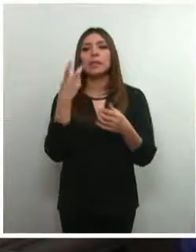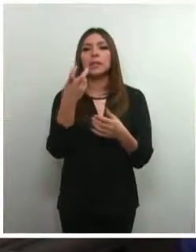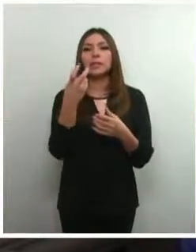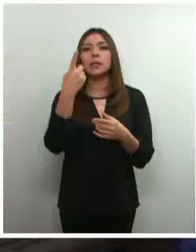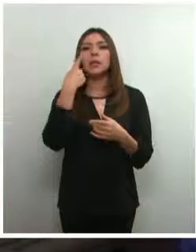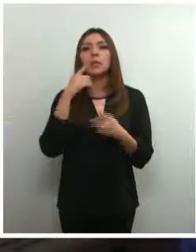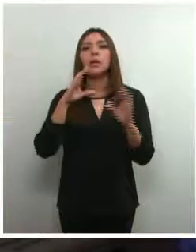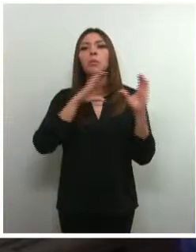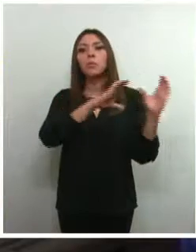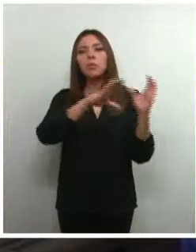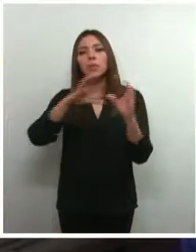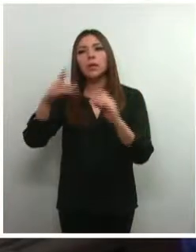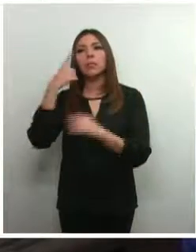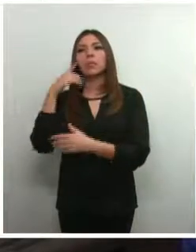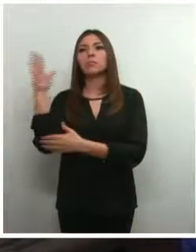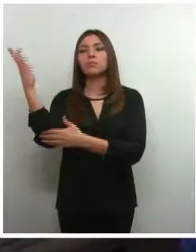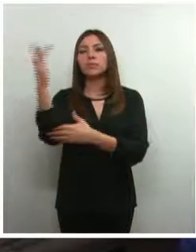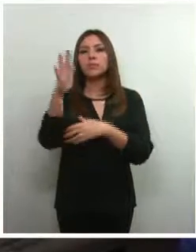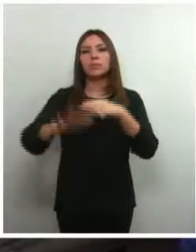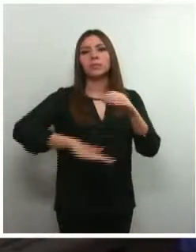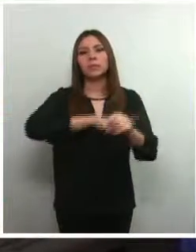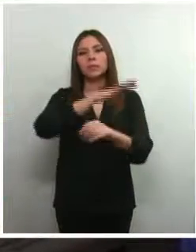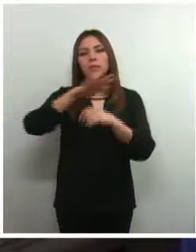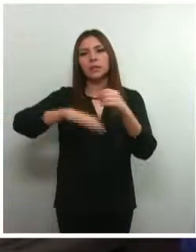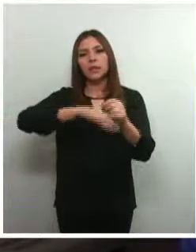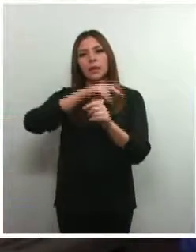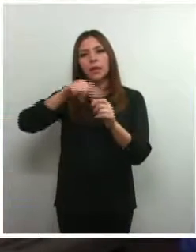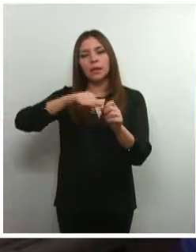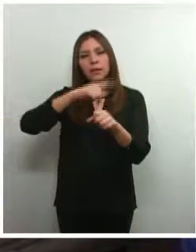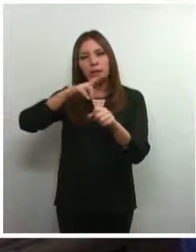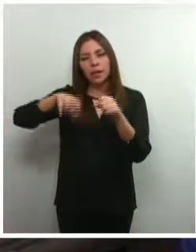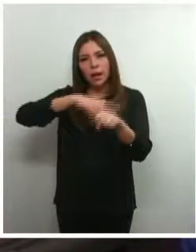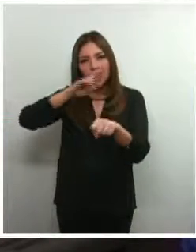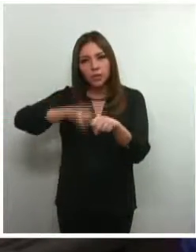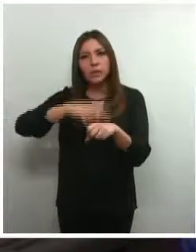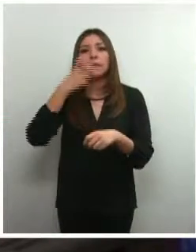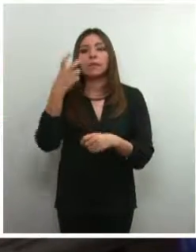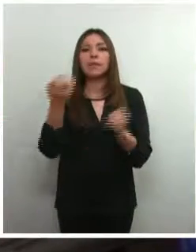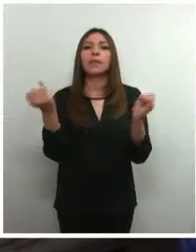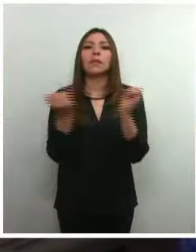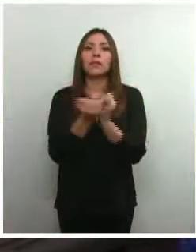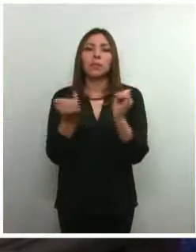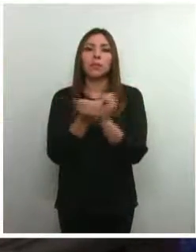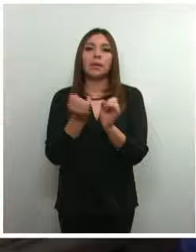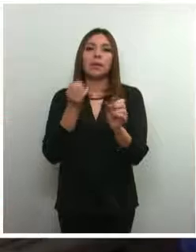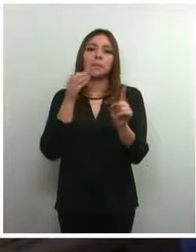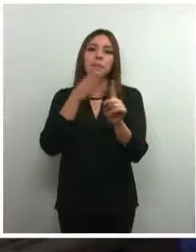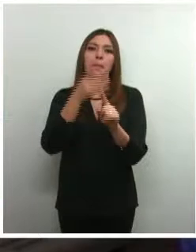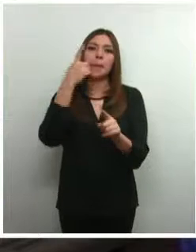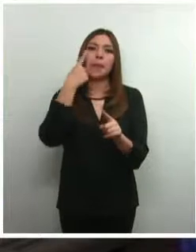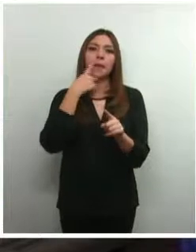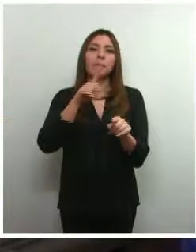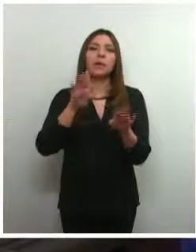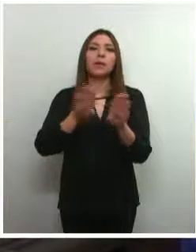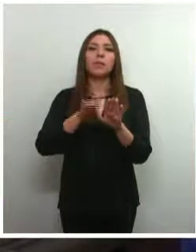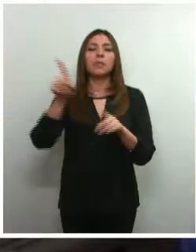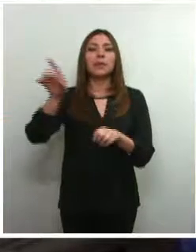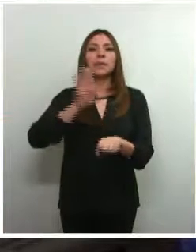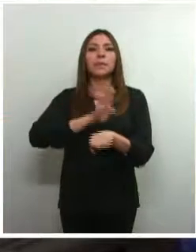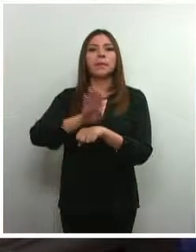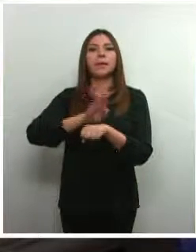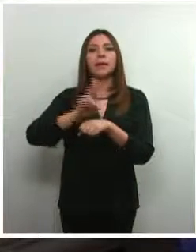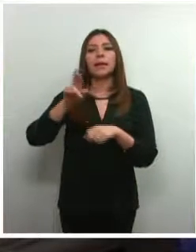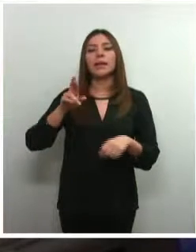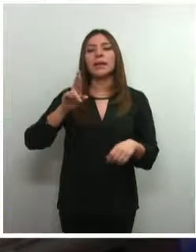ecológica del ambiente. Asimismo, se incorpora el principio personalizador de la Declaración de Río de Janeiro sobre el